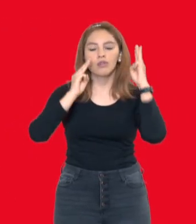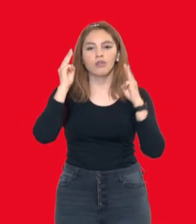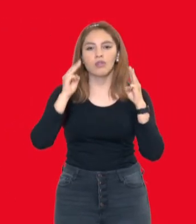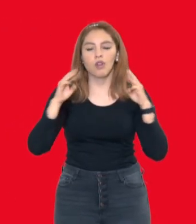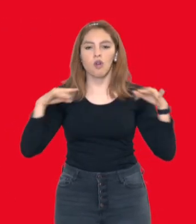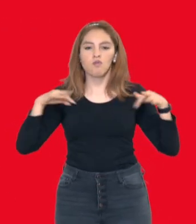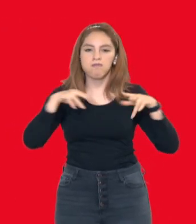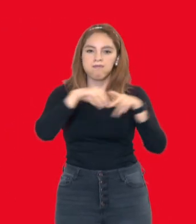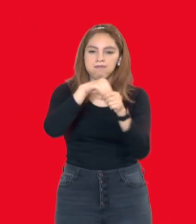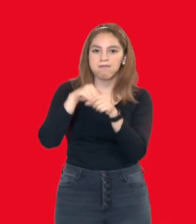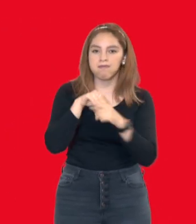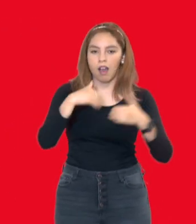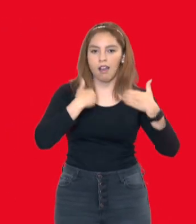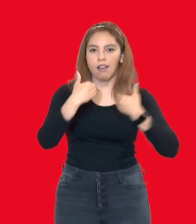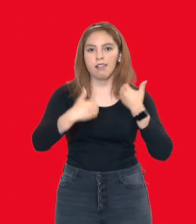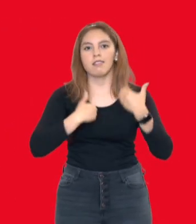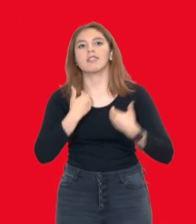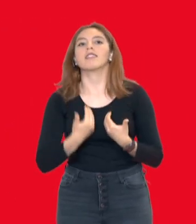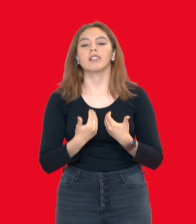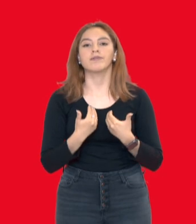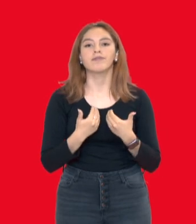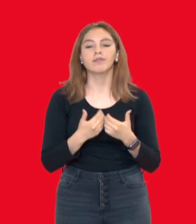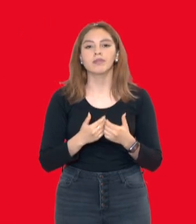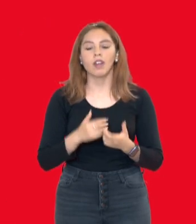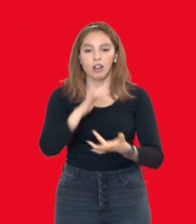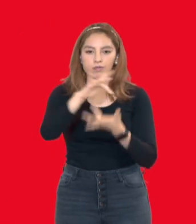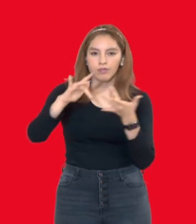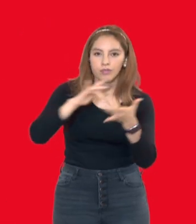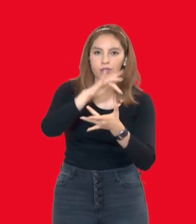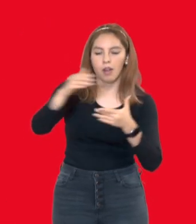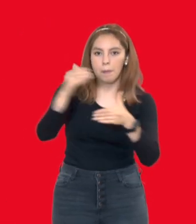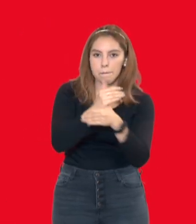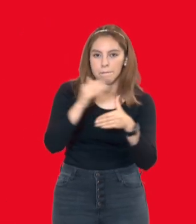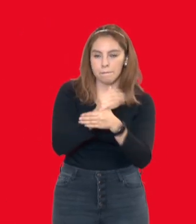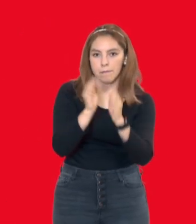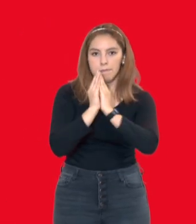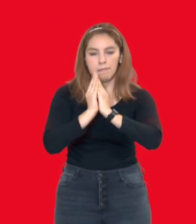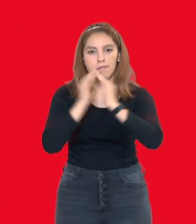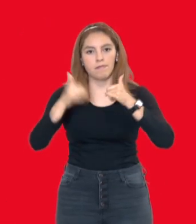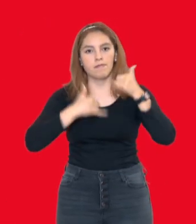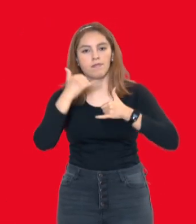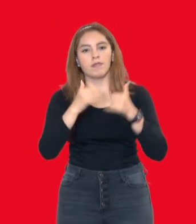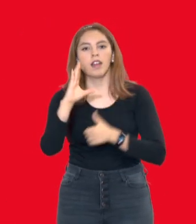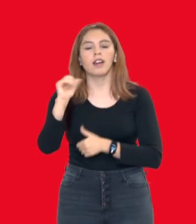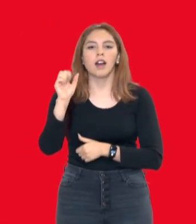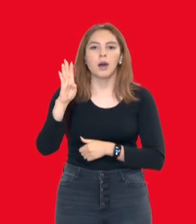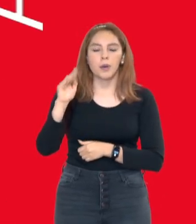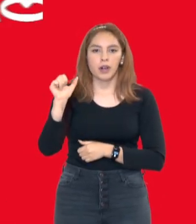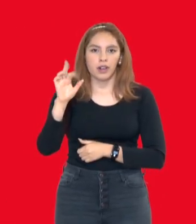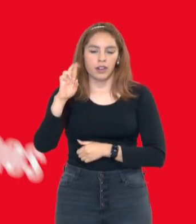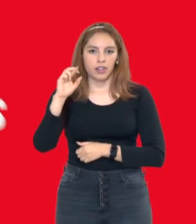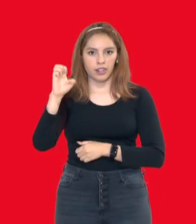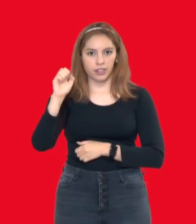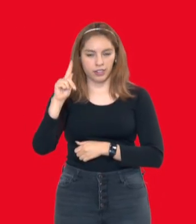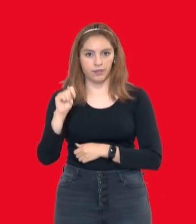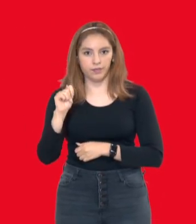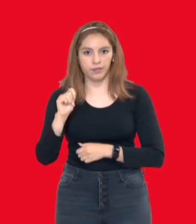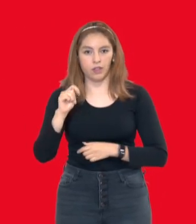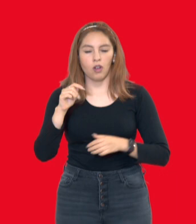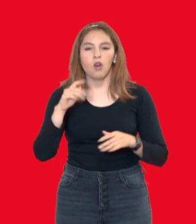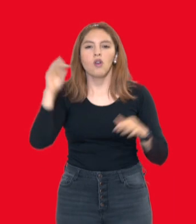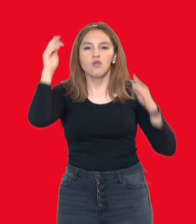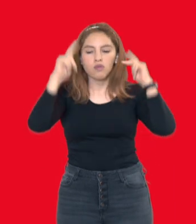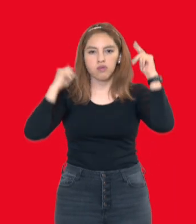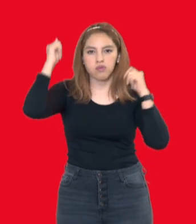museos, eventos masivos y centros recreativos, centros nocturnos, bares, casinos y cabarets, parajes